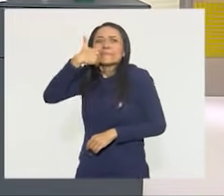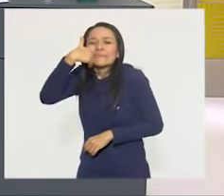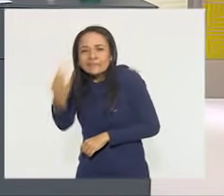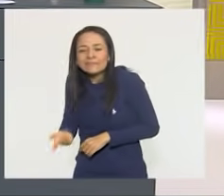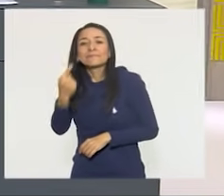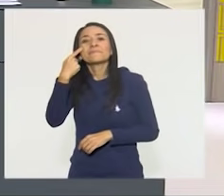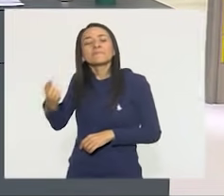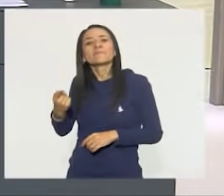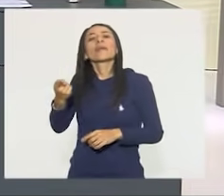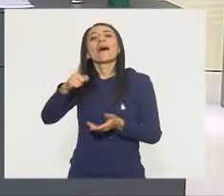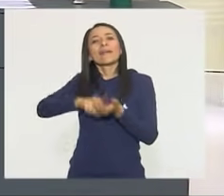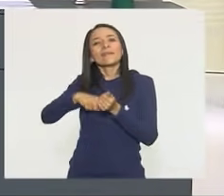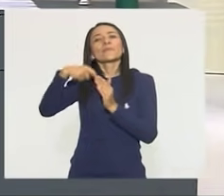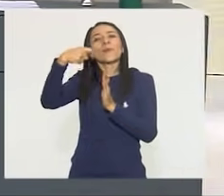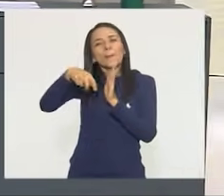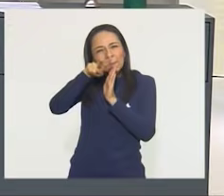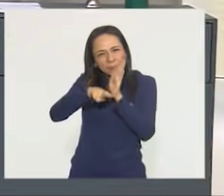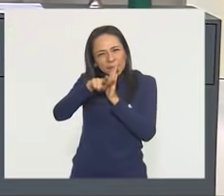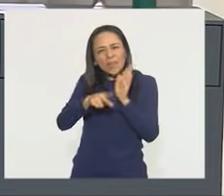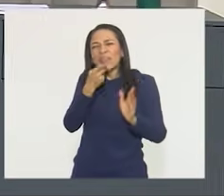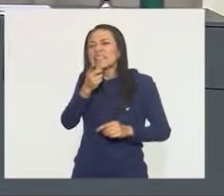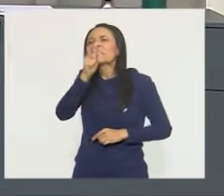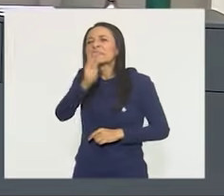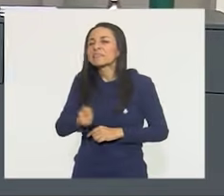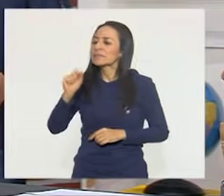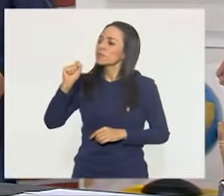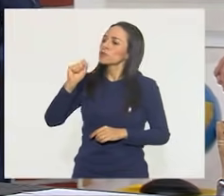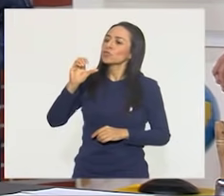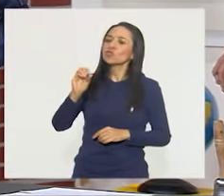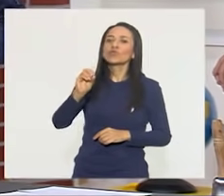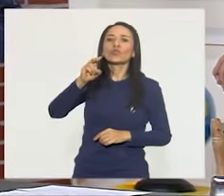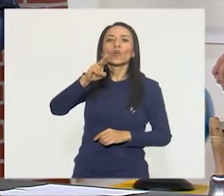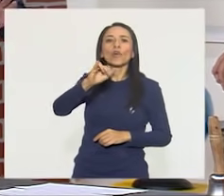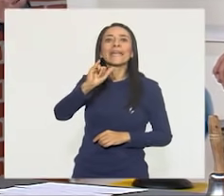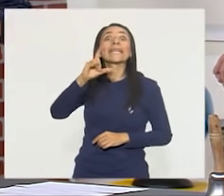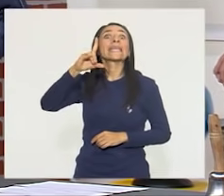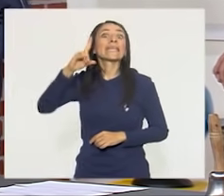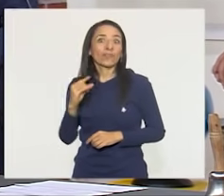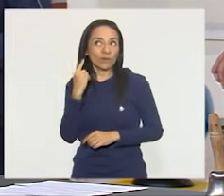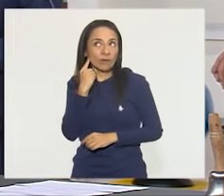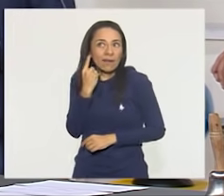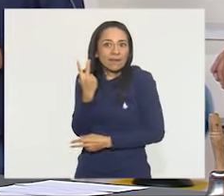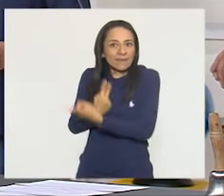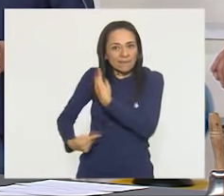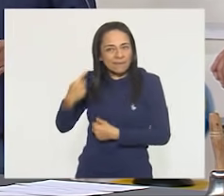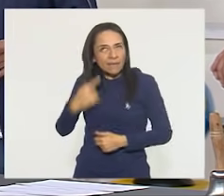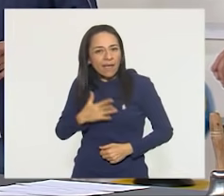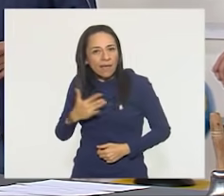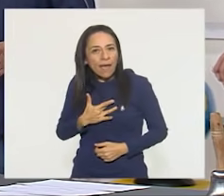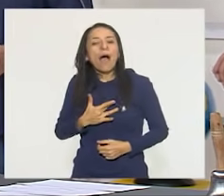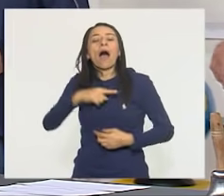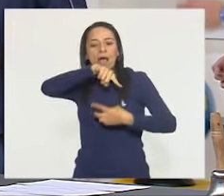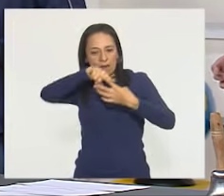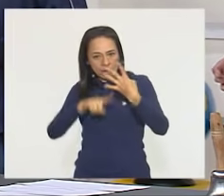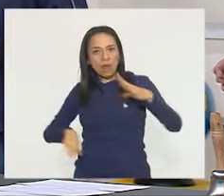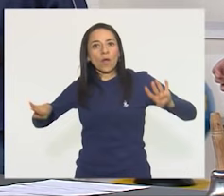algo llamado sonido. Este sonido tiene cualidades, las cuales son cuatro: